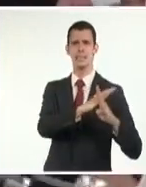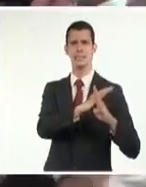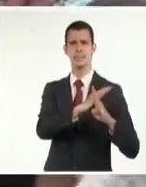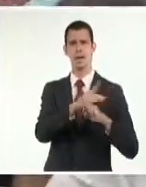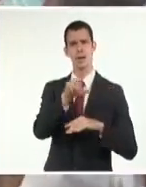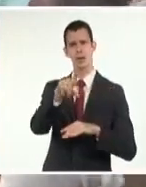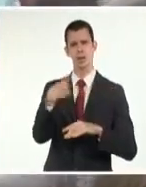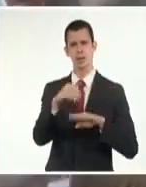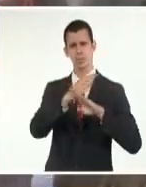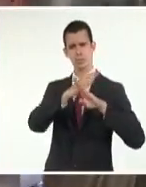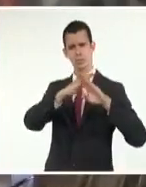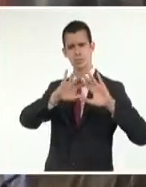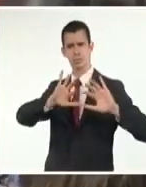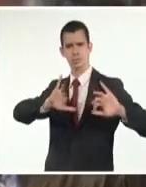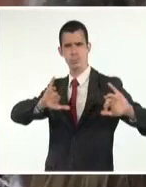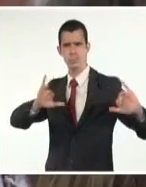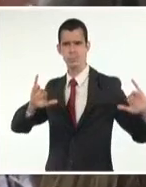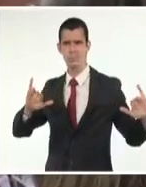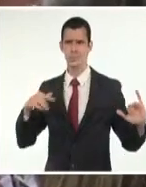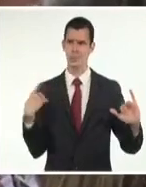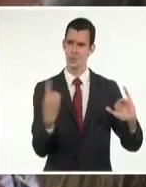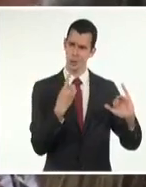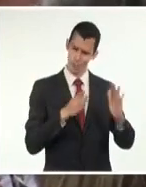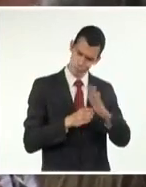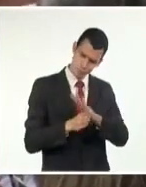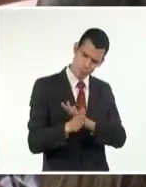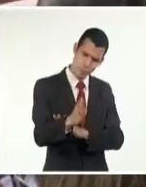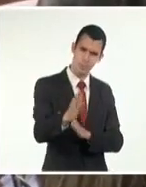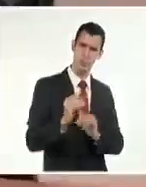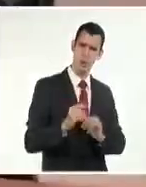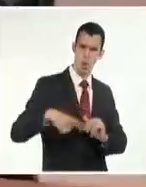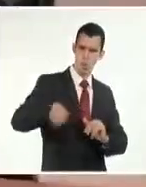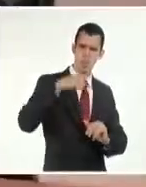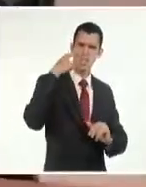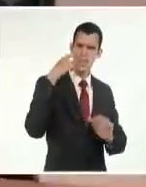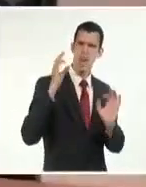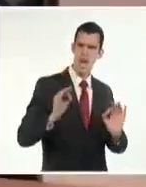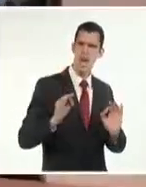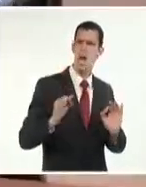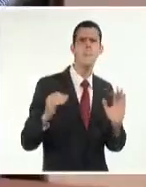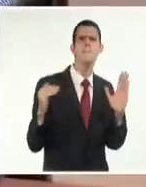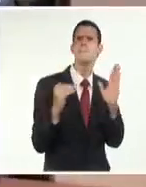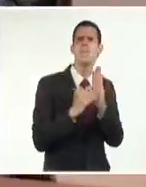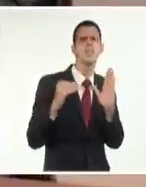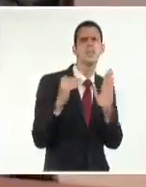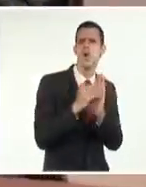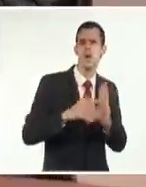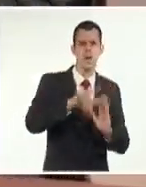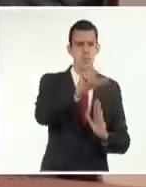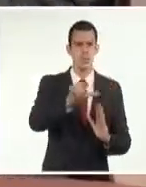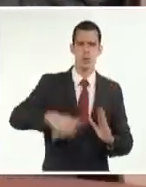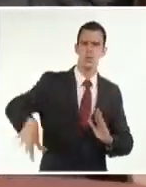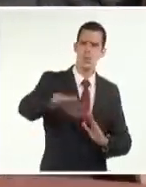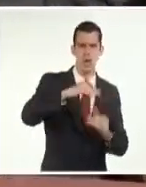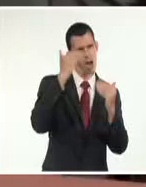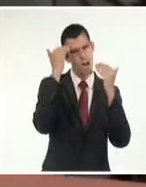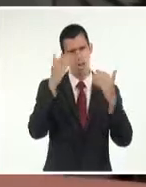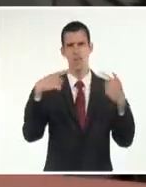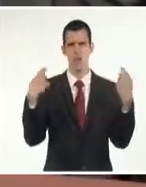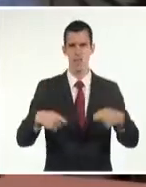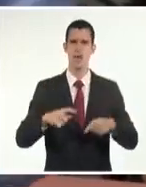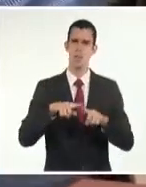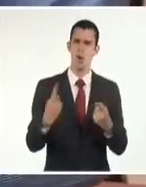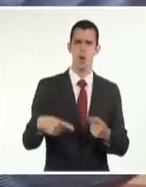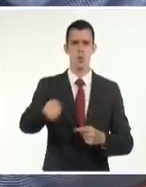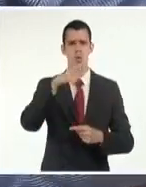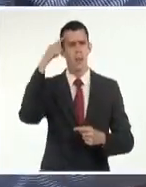corazón de ustedes, que vale millones, y los millones de razones que ustedes han estado defendiendo, porque han estado pensando en los millones de